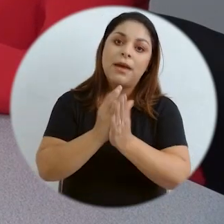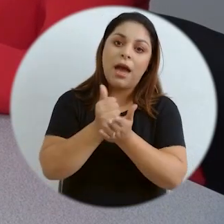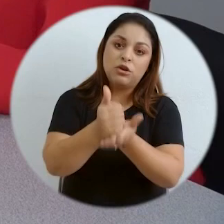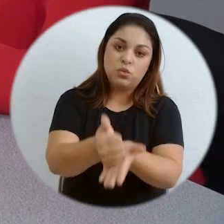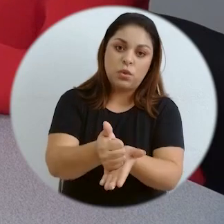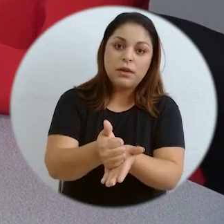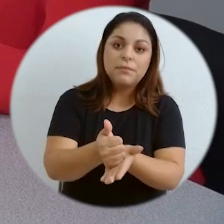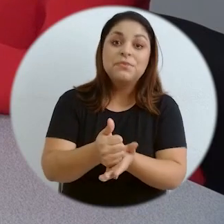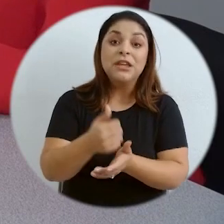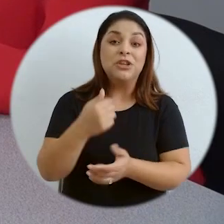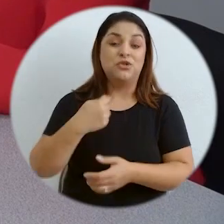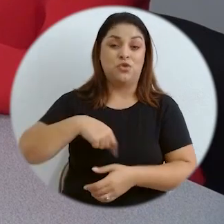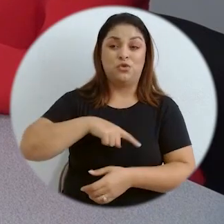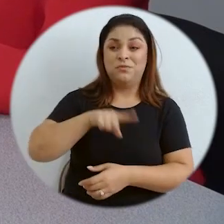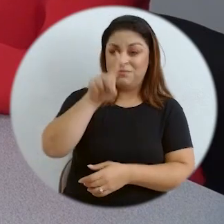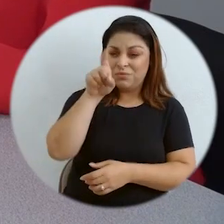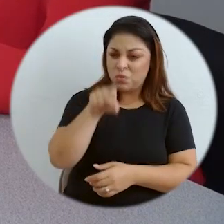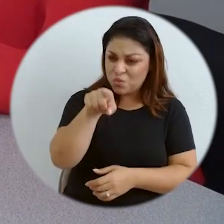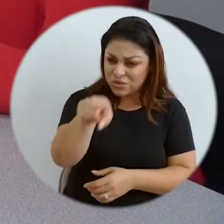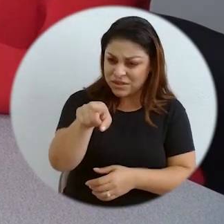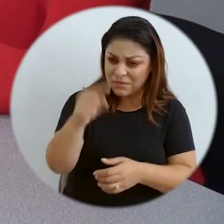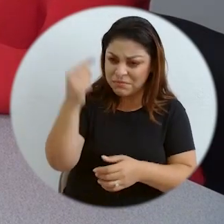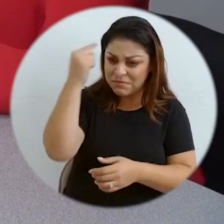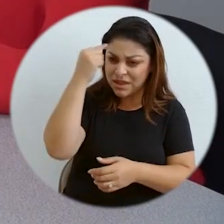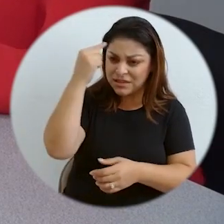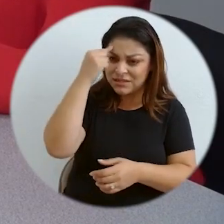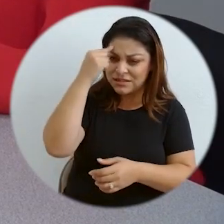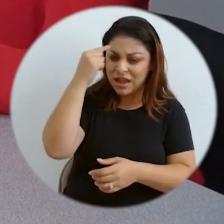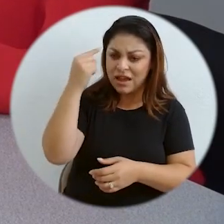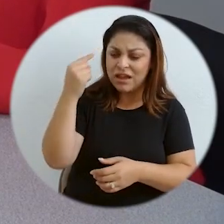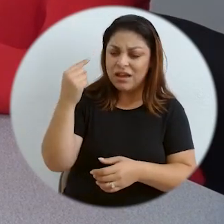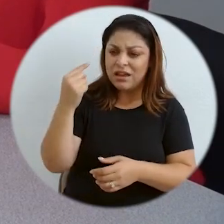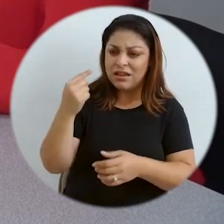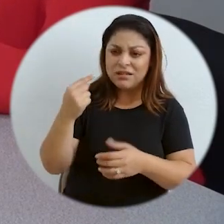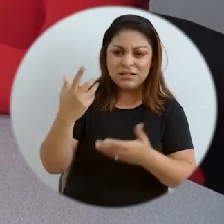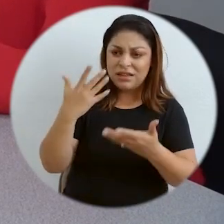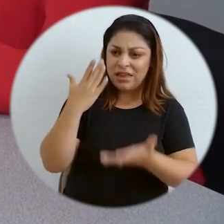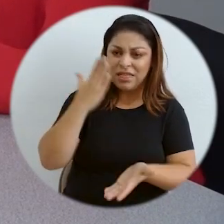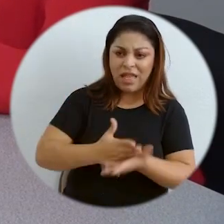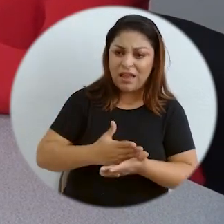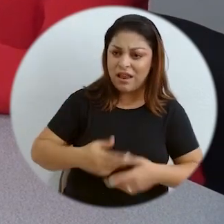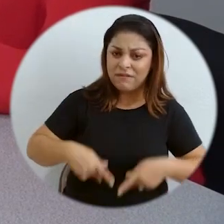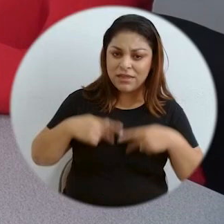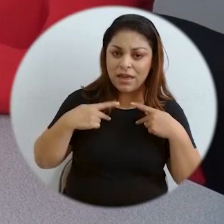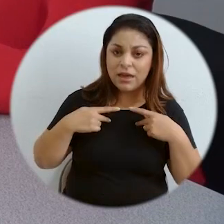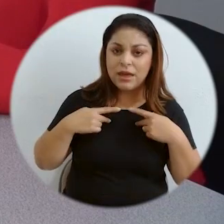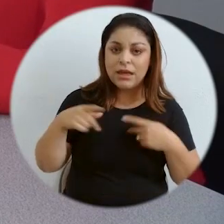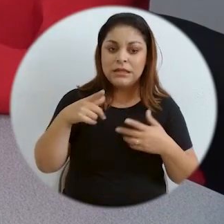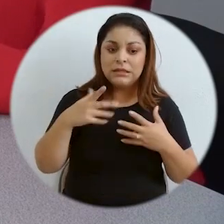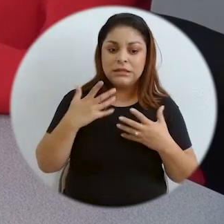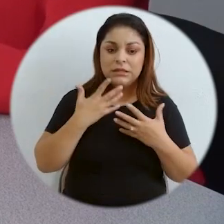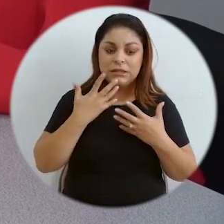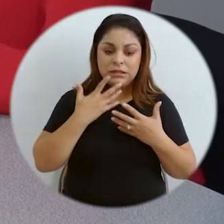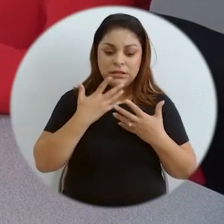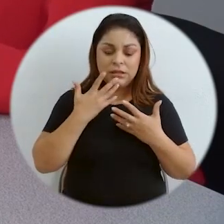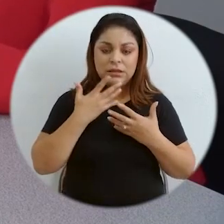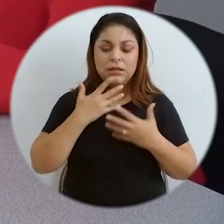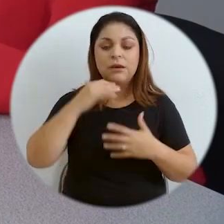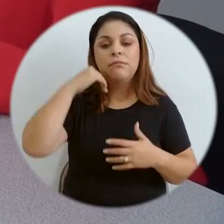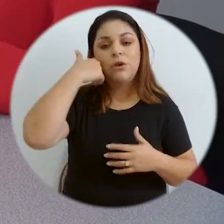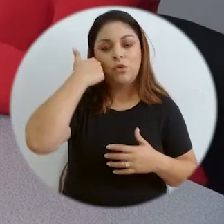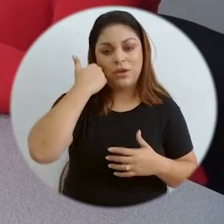Y cuando uno les hace la pregunta directamente, si han pensado en quitarse la vida, lo hacen con mucha pena. Claro. Entonces,